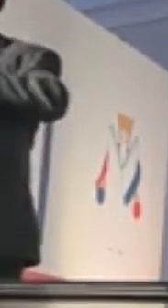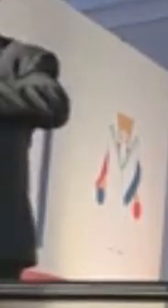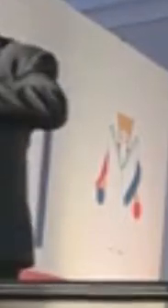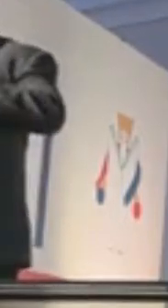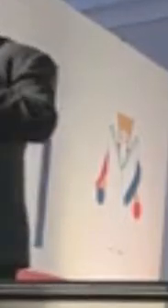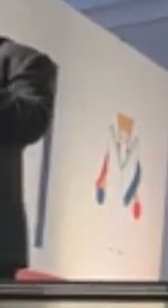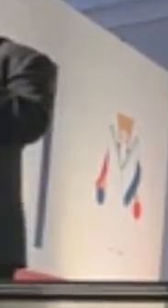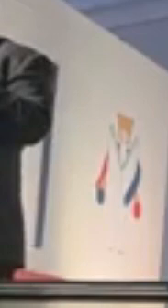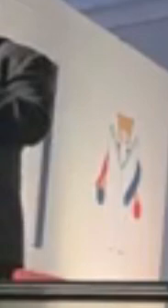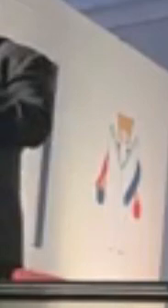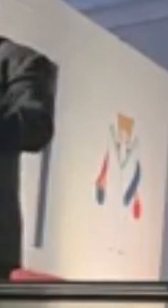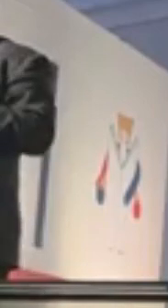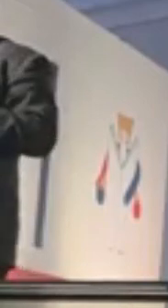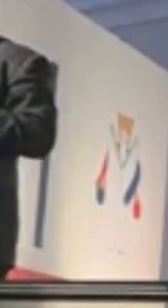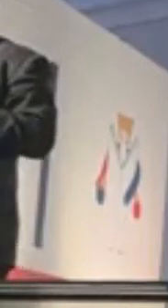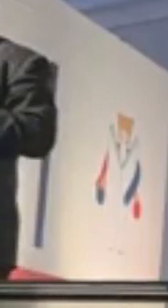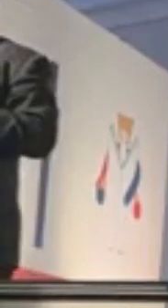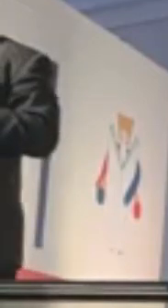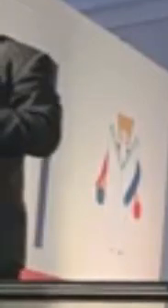Obrador.